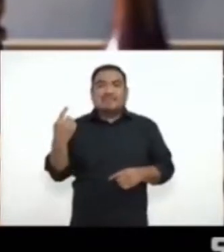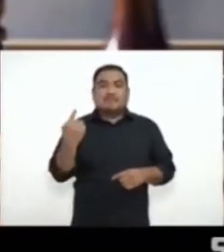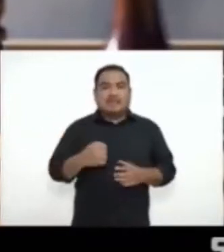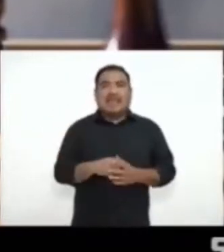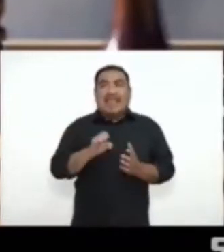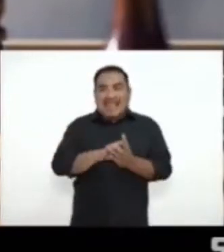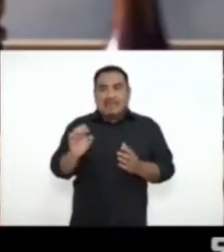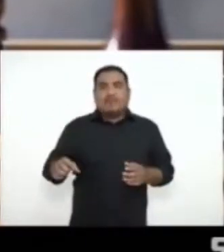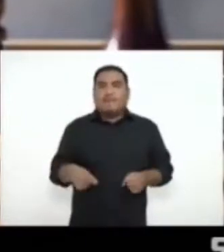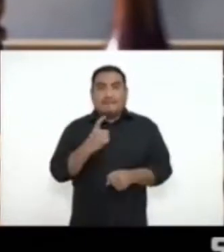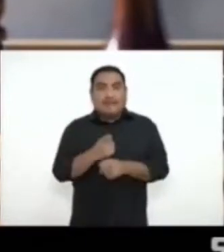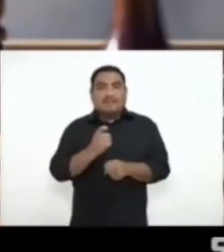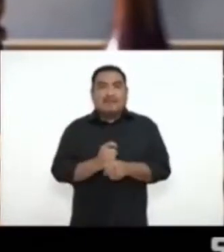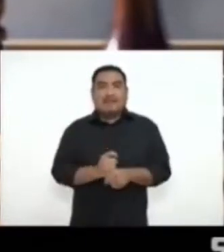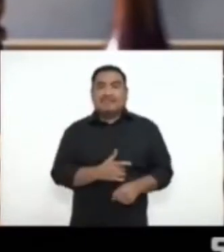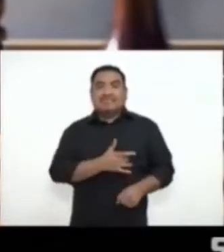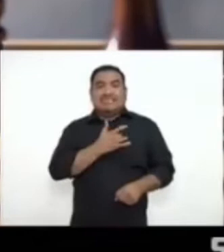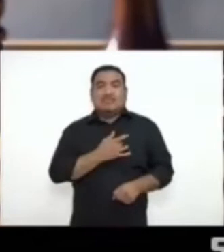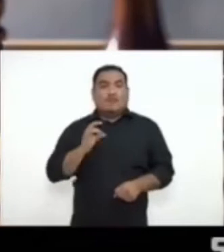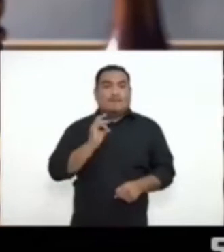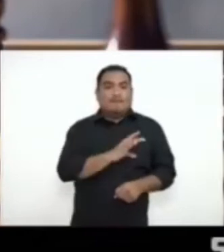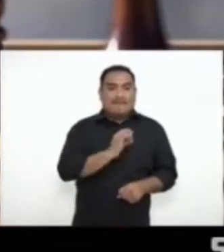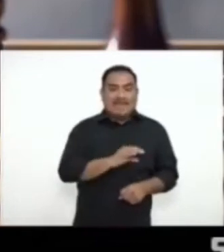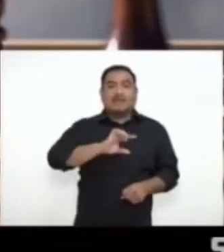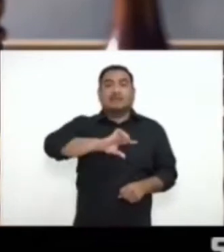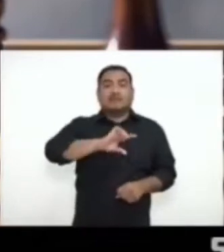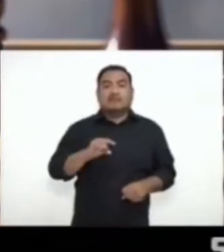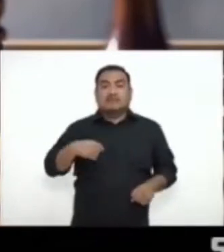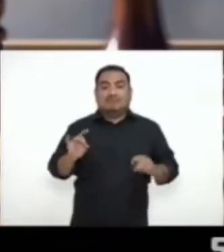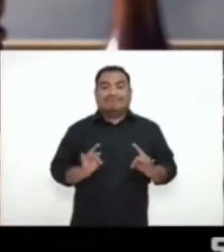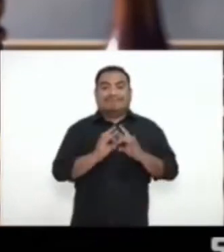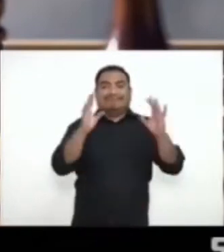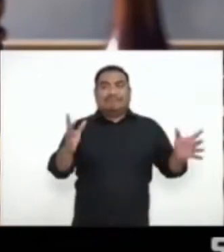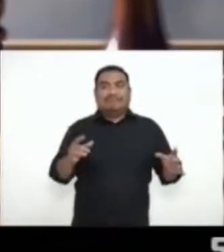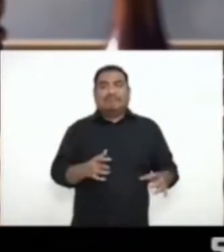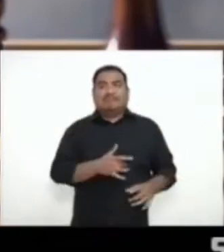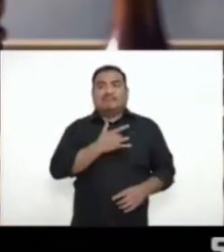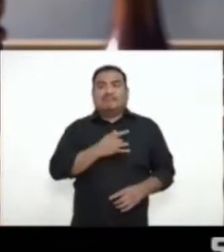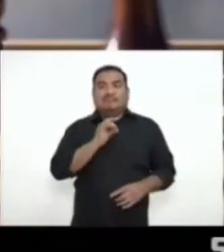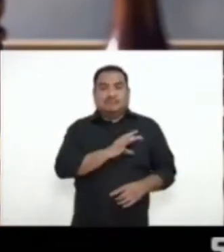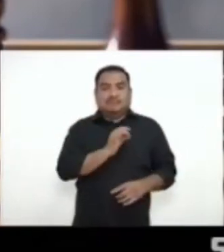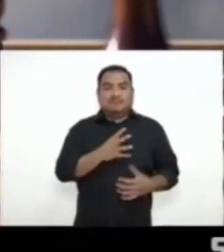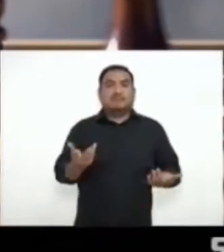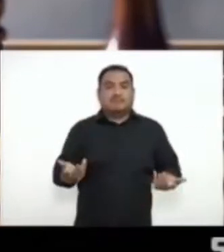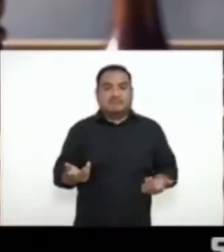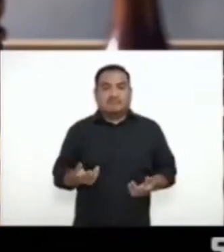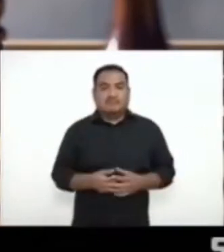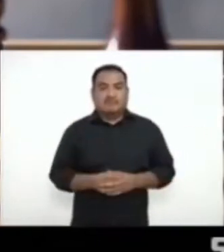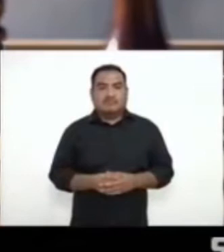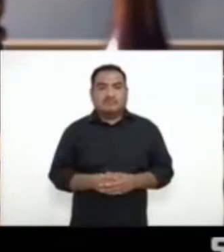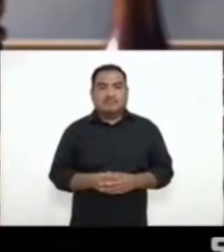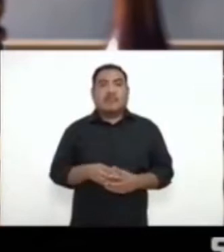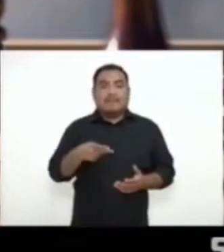es miedo. Tengo un bioshock, yo siento miedo, pero lo que pasa es que hay